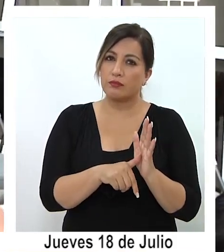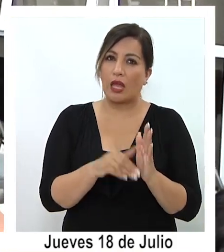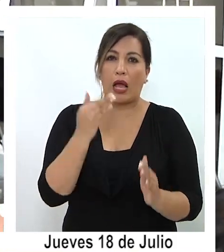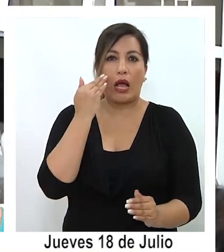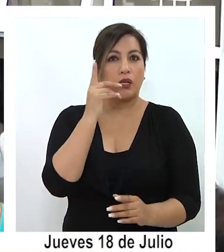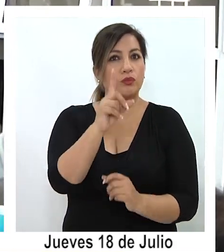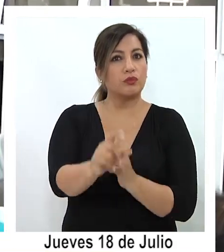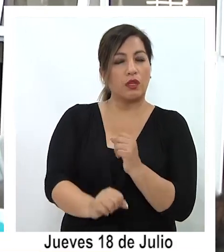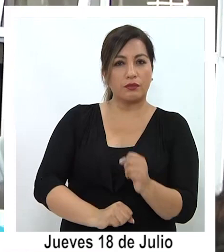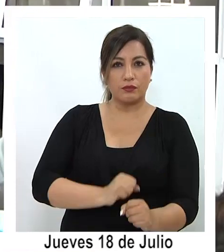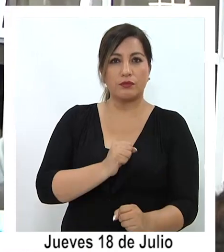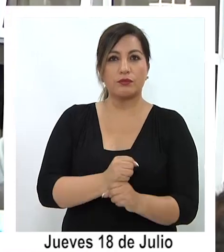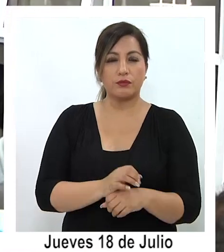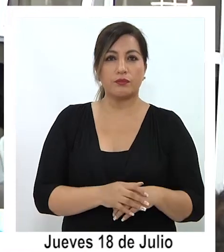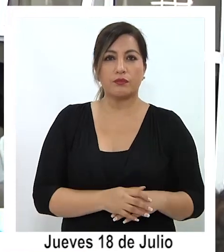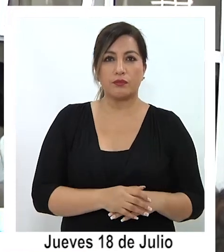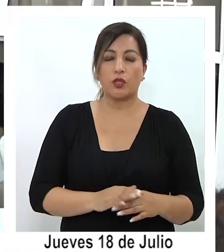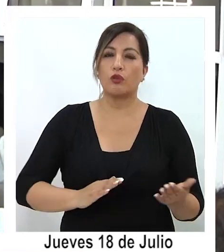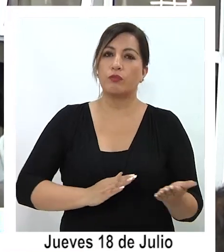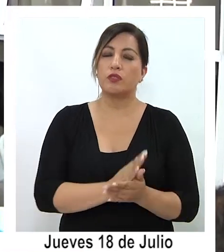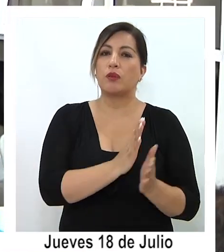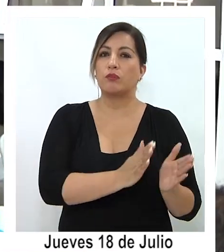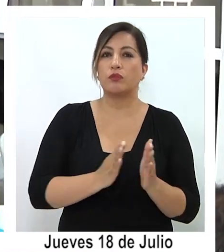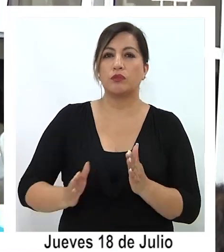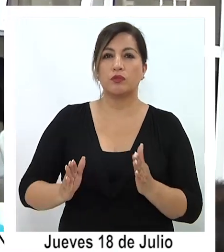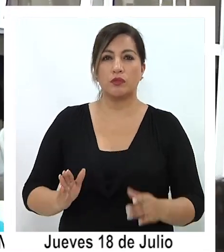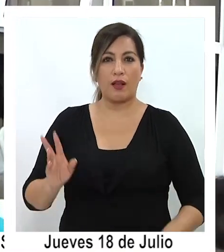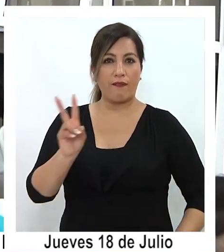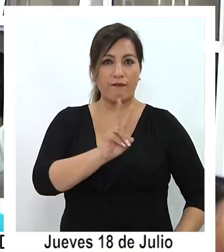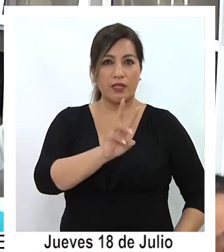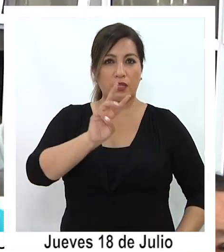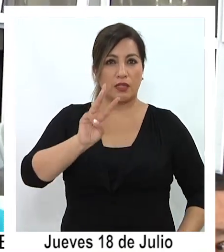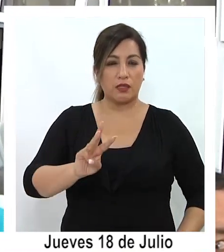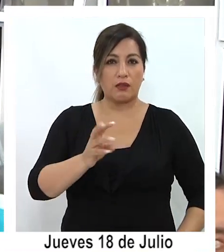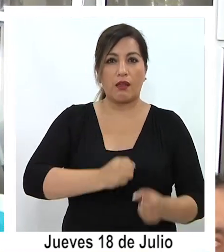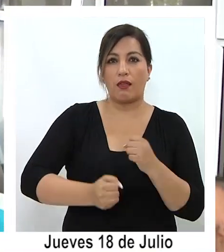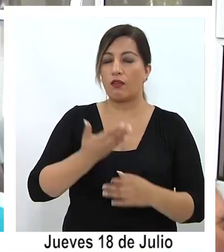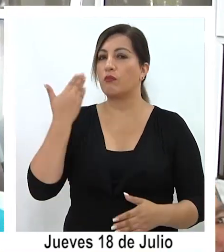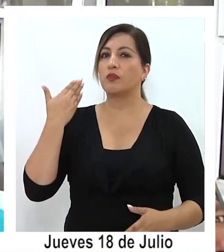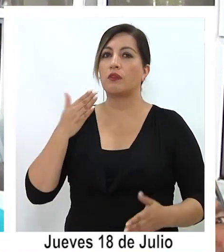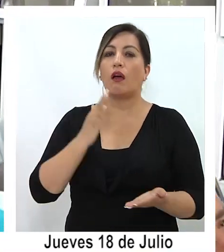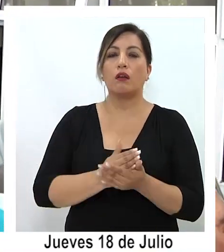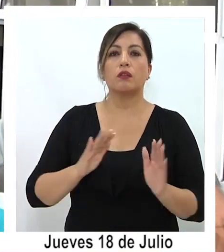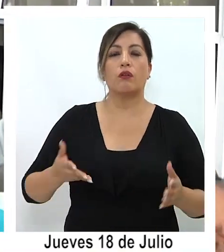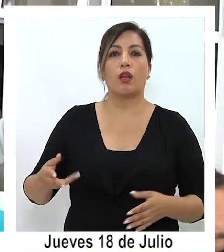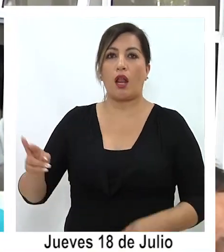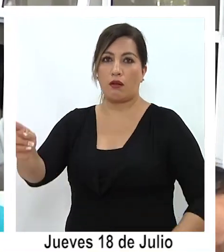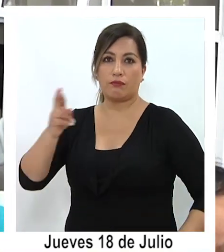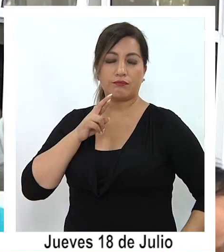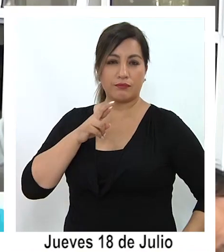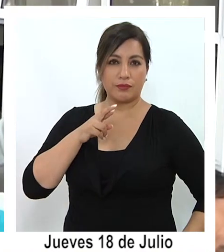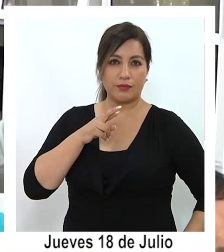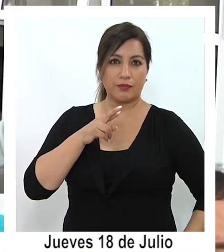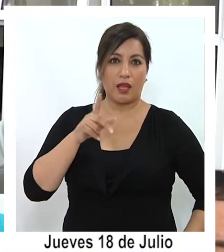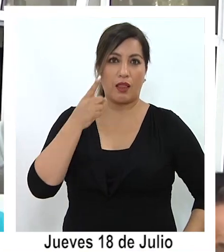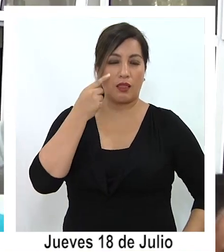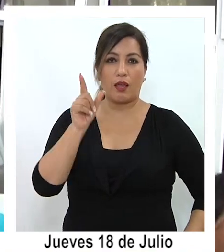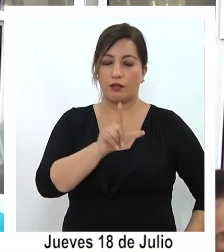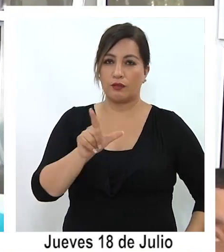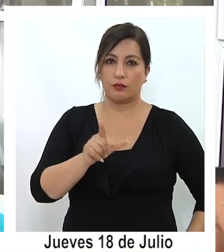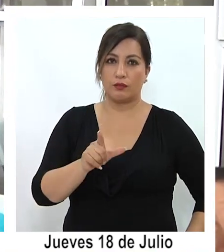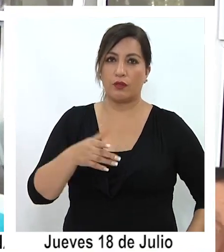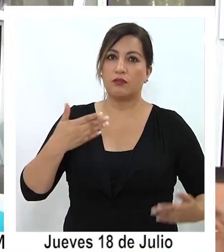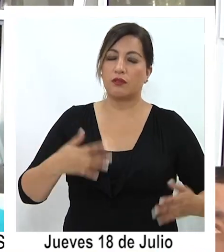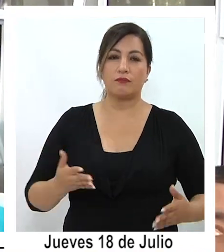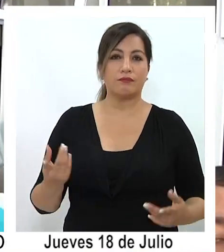Casi un año. Empecé el proceso el 23 de abril del año pasado y hasta ahora me dieron la respuesta el lunes y